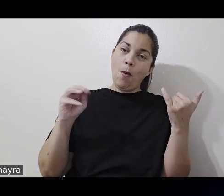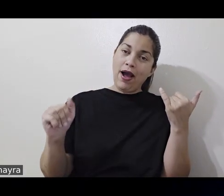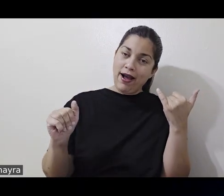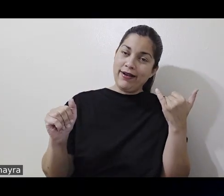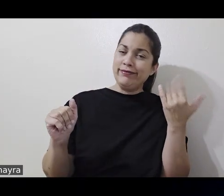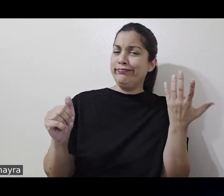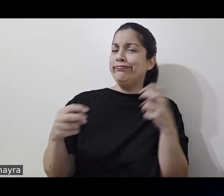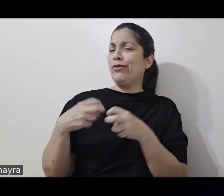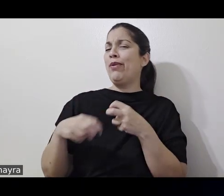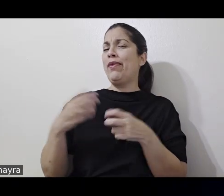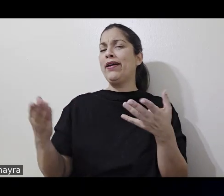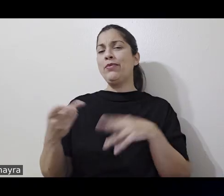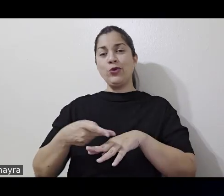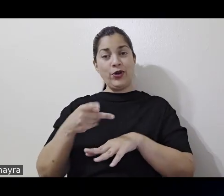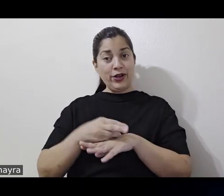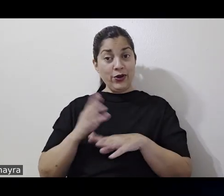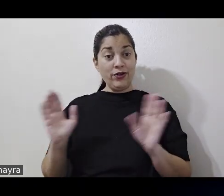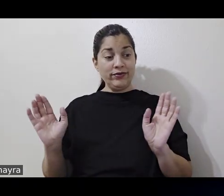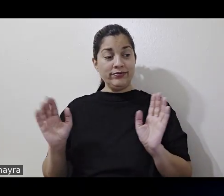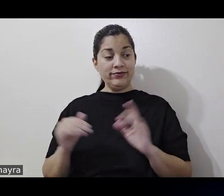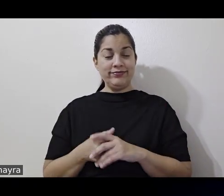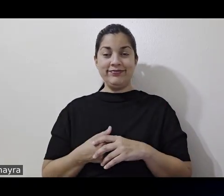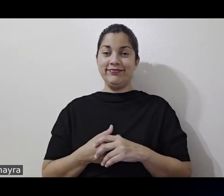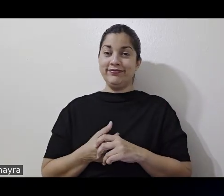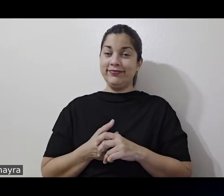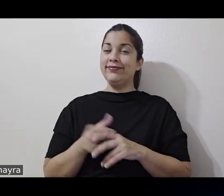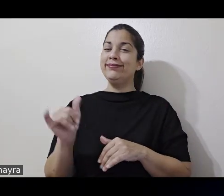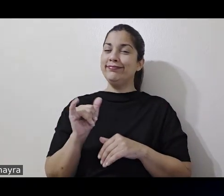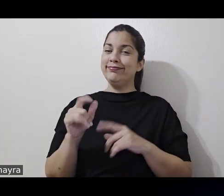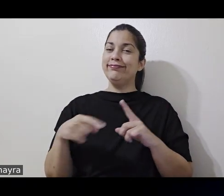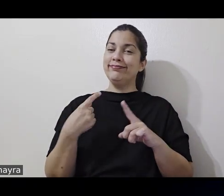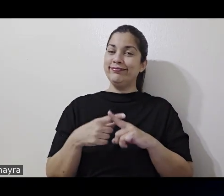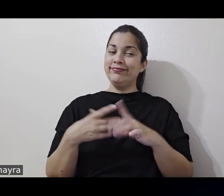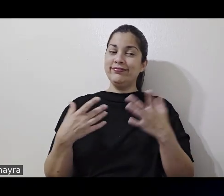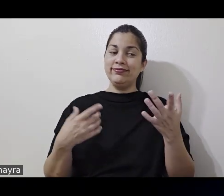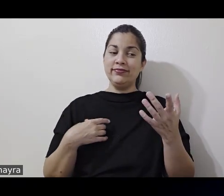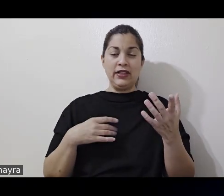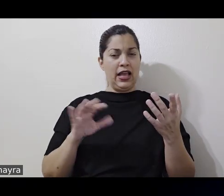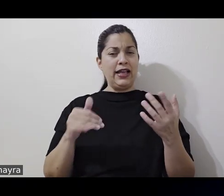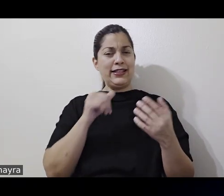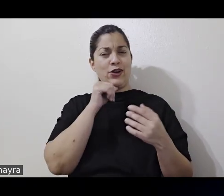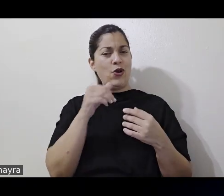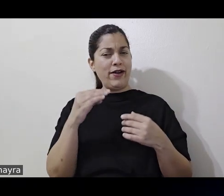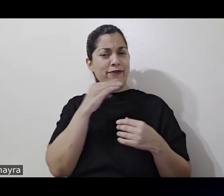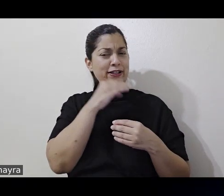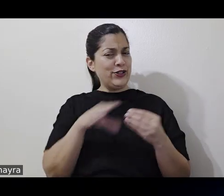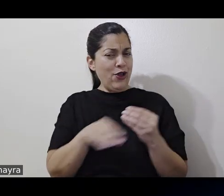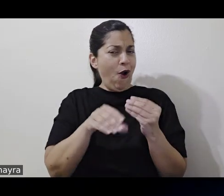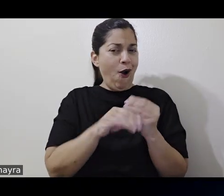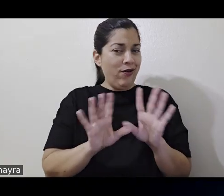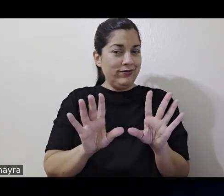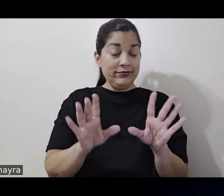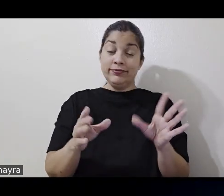todos esos problemas que hay aquí en Puerto Rico, tiene que ver con los personajes. Que mucha ficción, me imagino. Los personajes